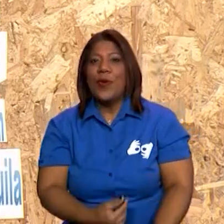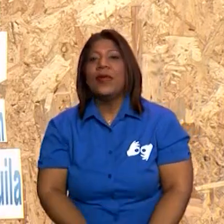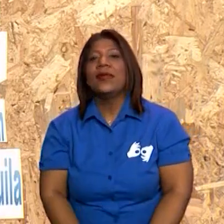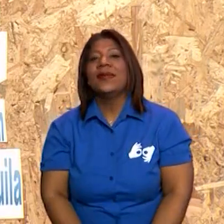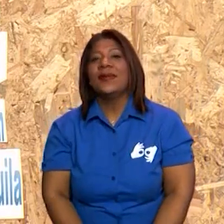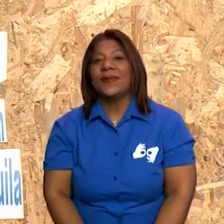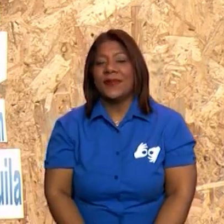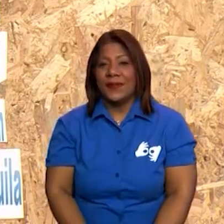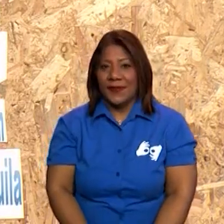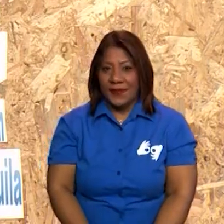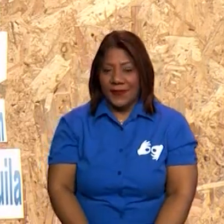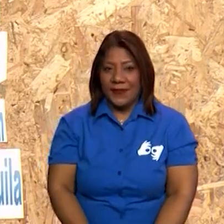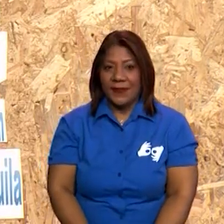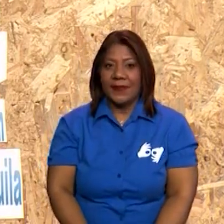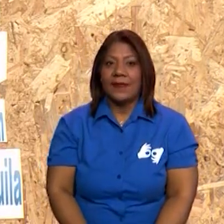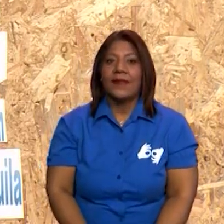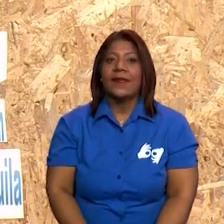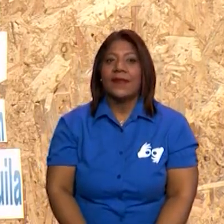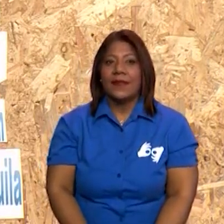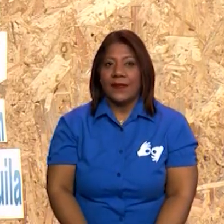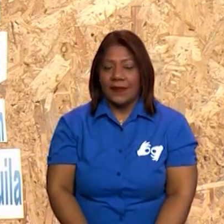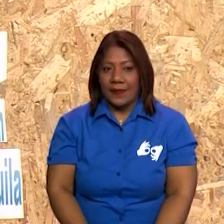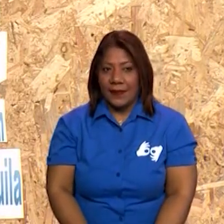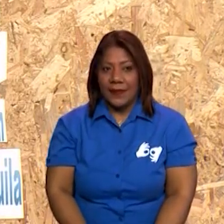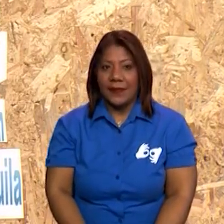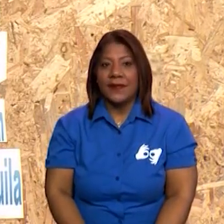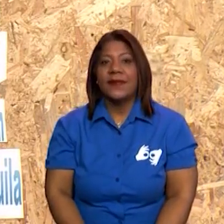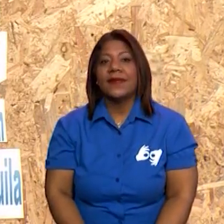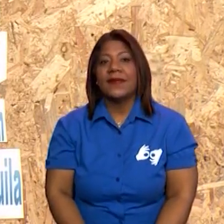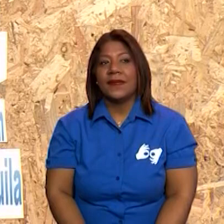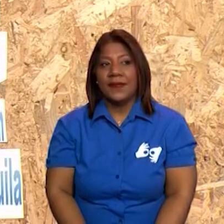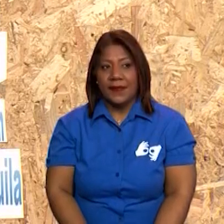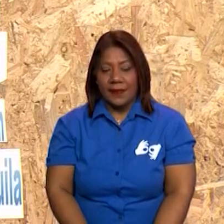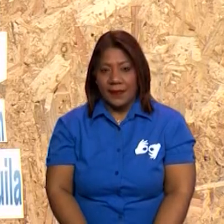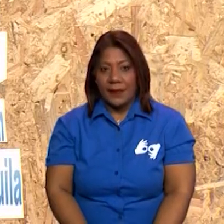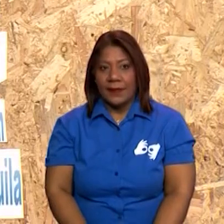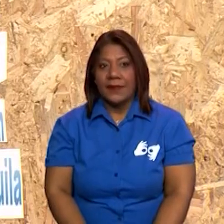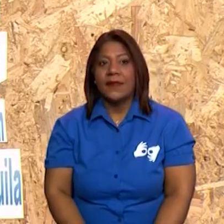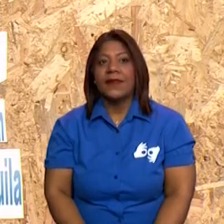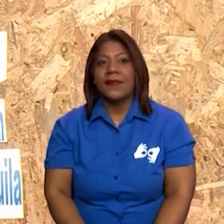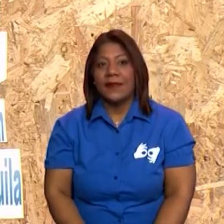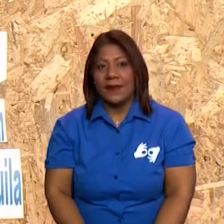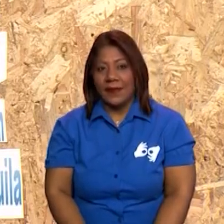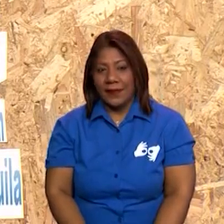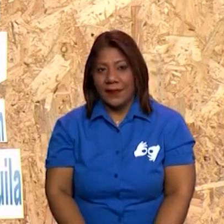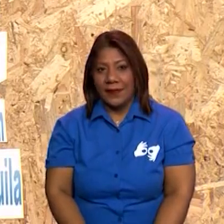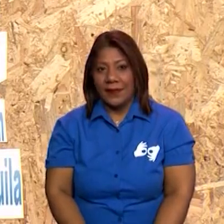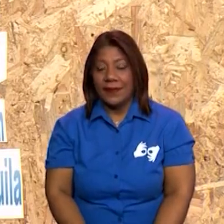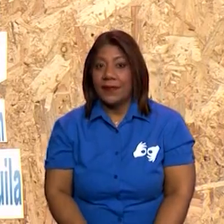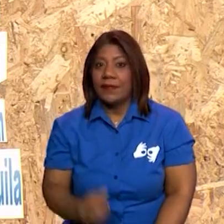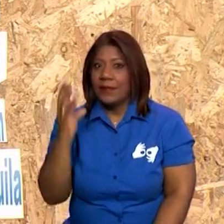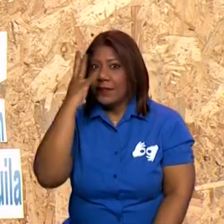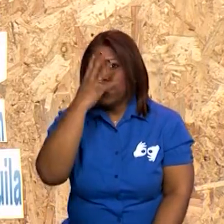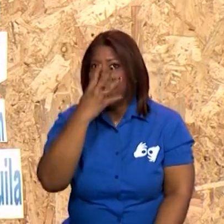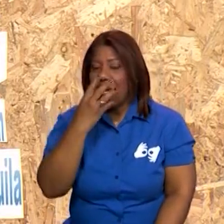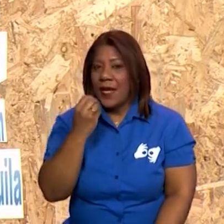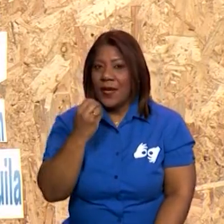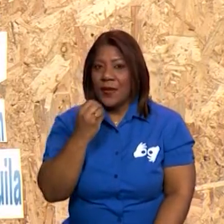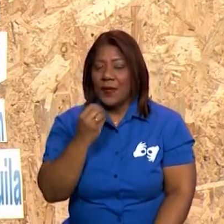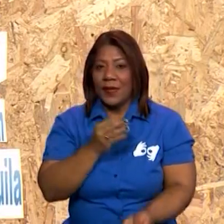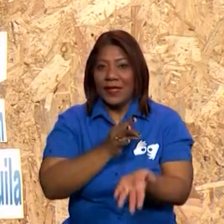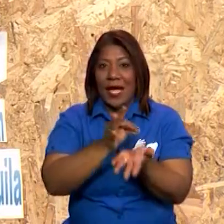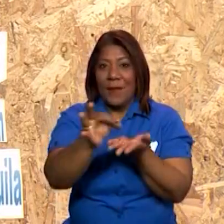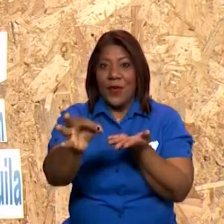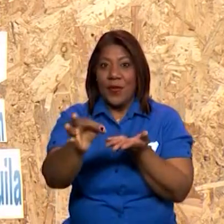Común. Muy bien. Vamos entonces a colocar estrella en comunes. La hermosa.